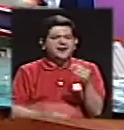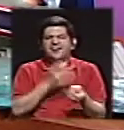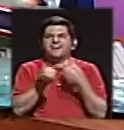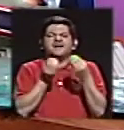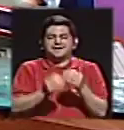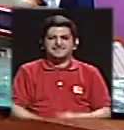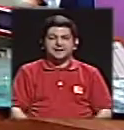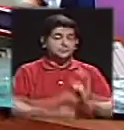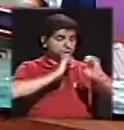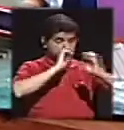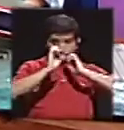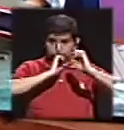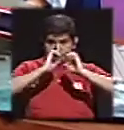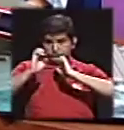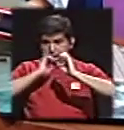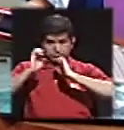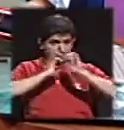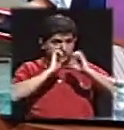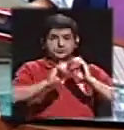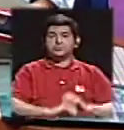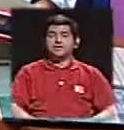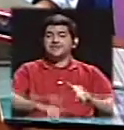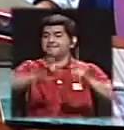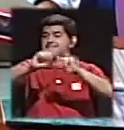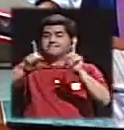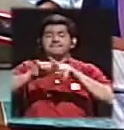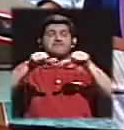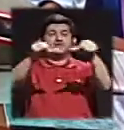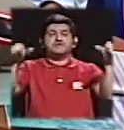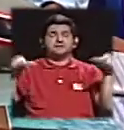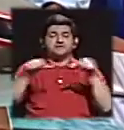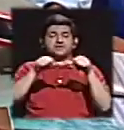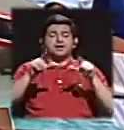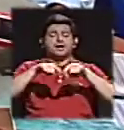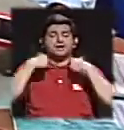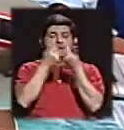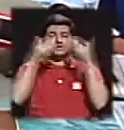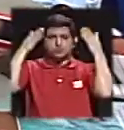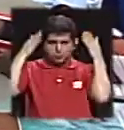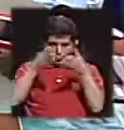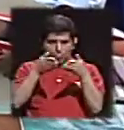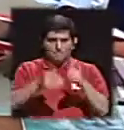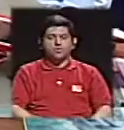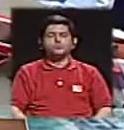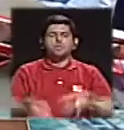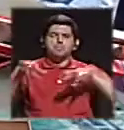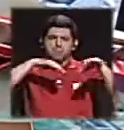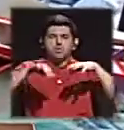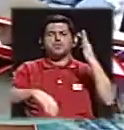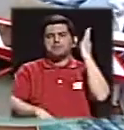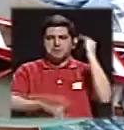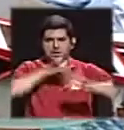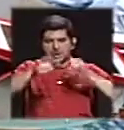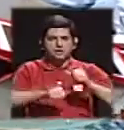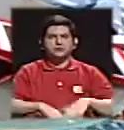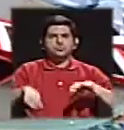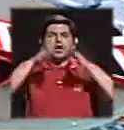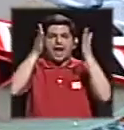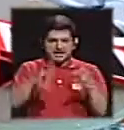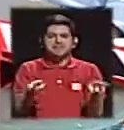fue entrevistas con diferentes sectores y grupos focales, con Movimiento Mujeres, con